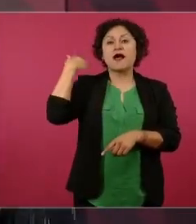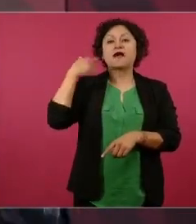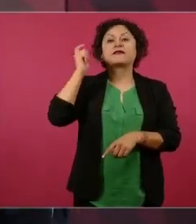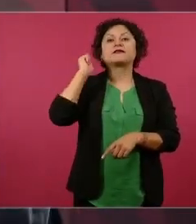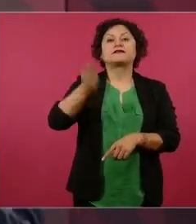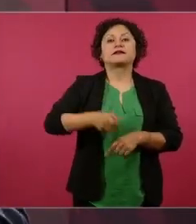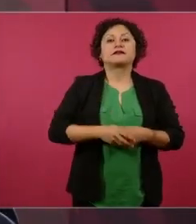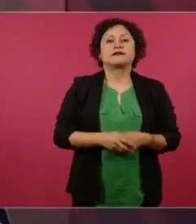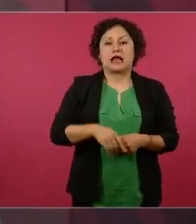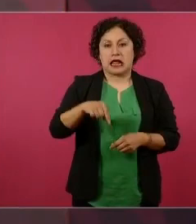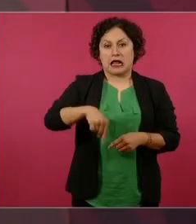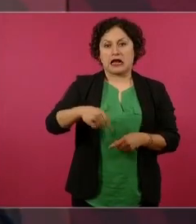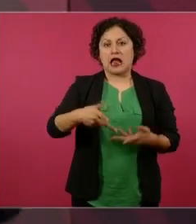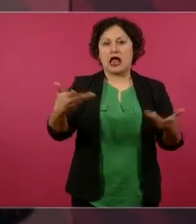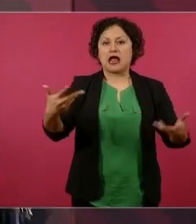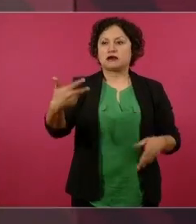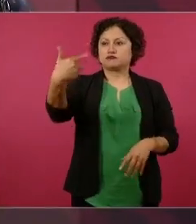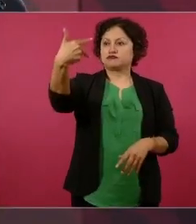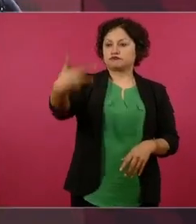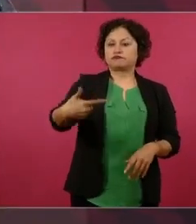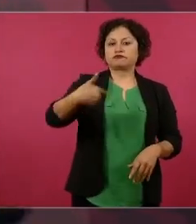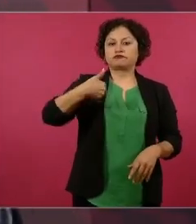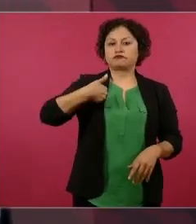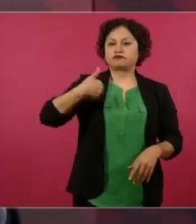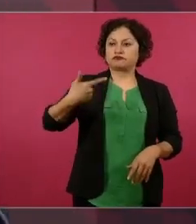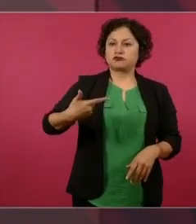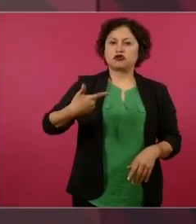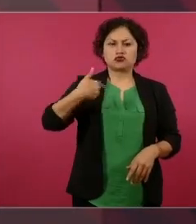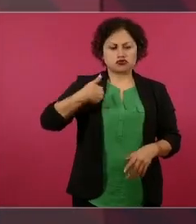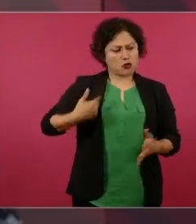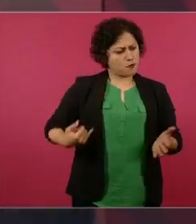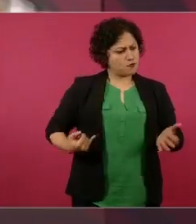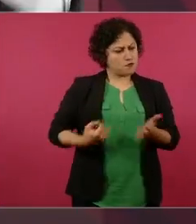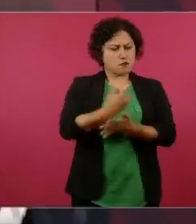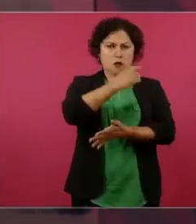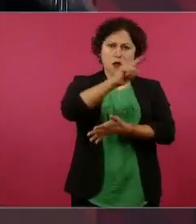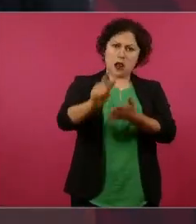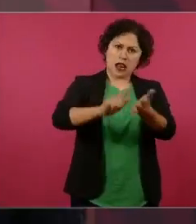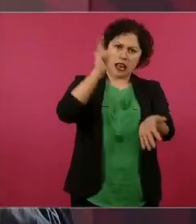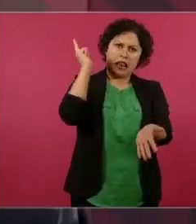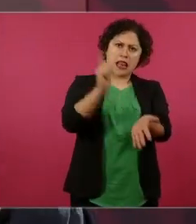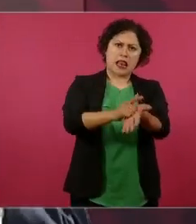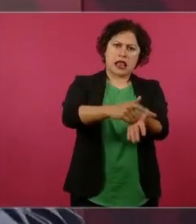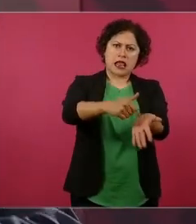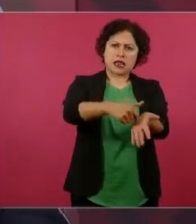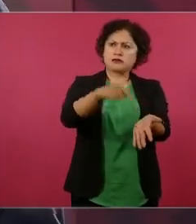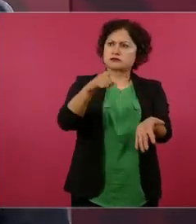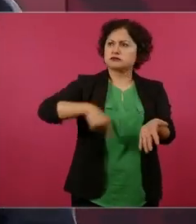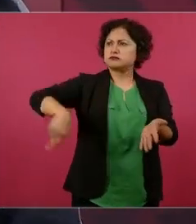la mano. La ley es la ley. El que la hace, la paga.